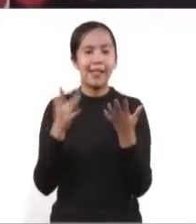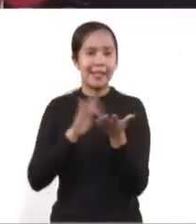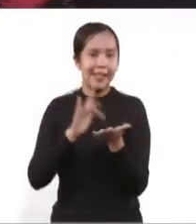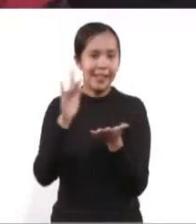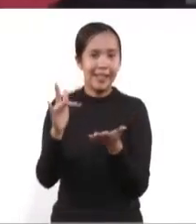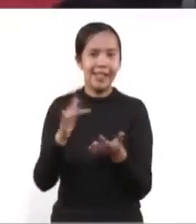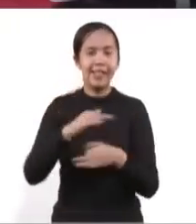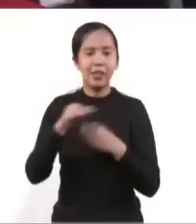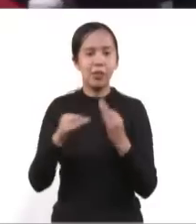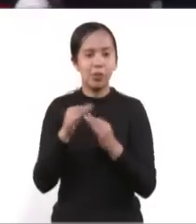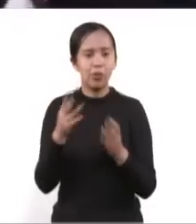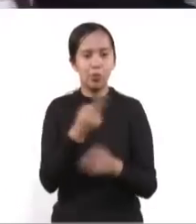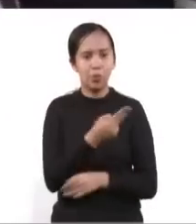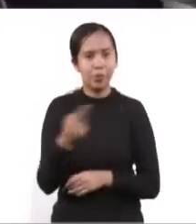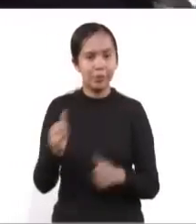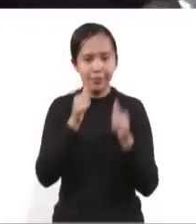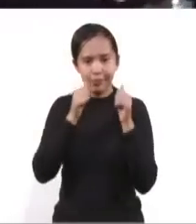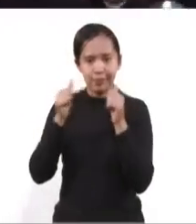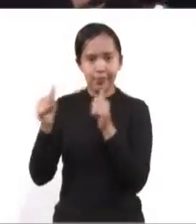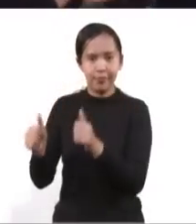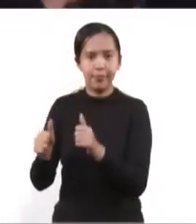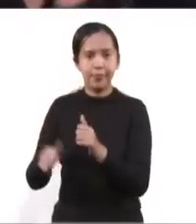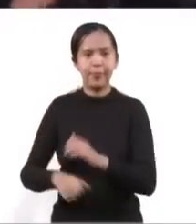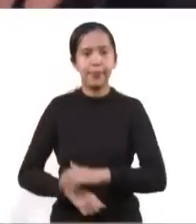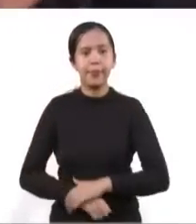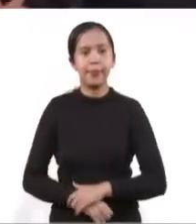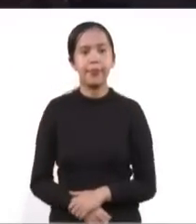todas y todos por su atención.